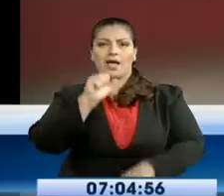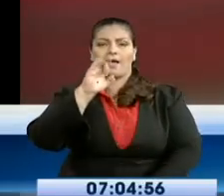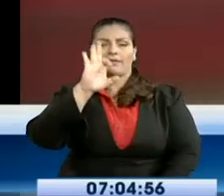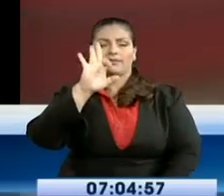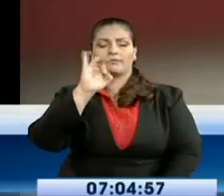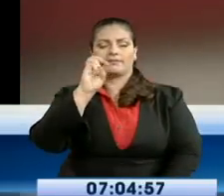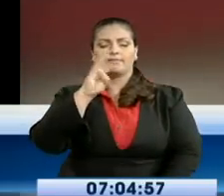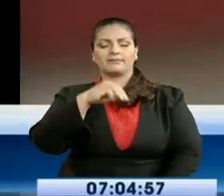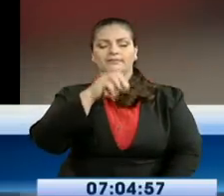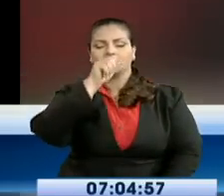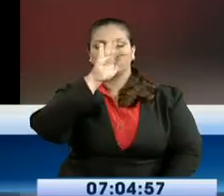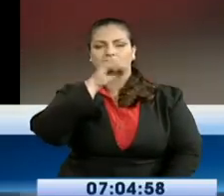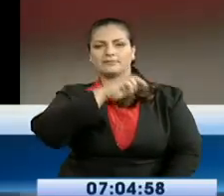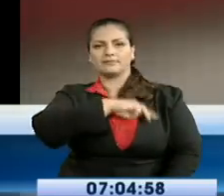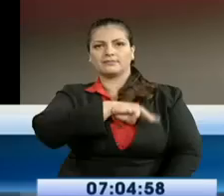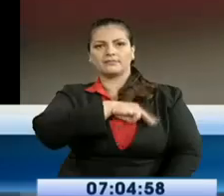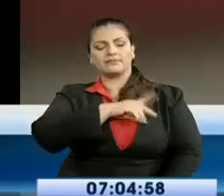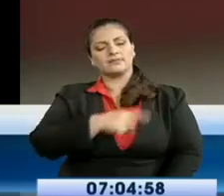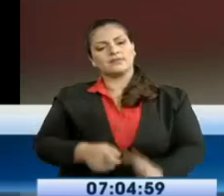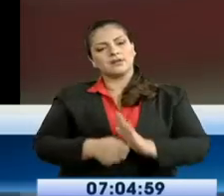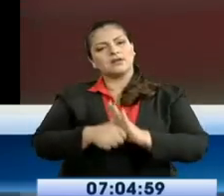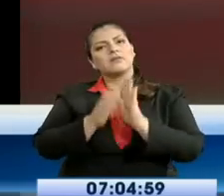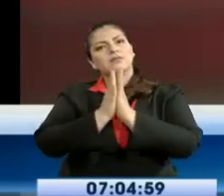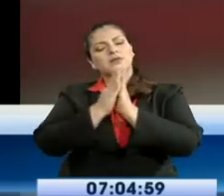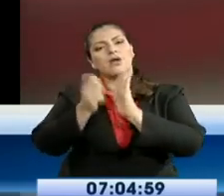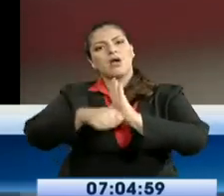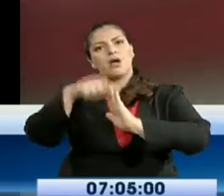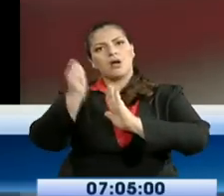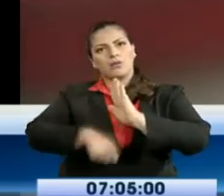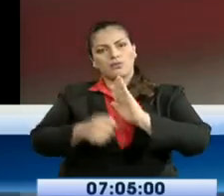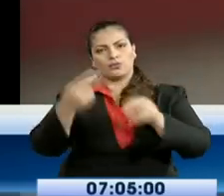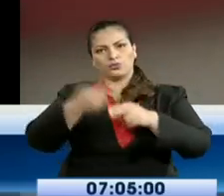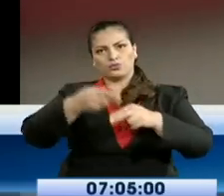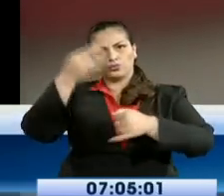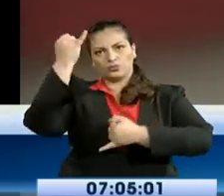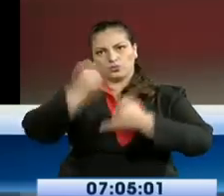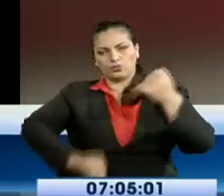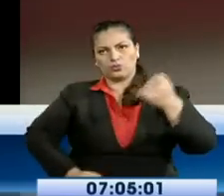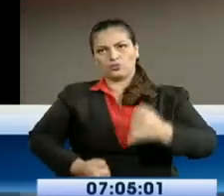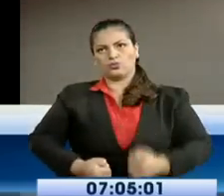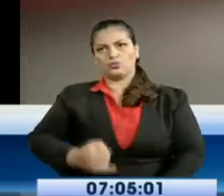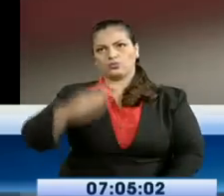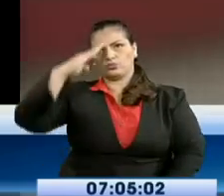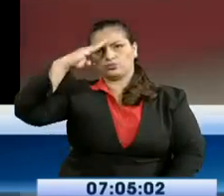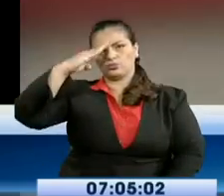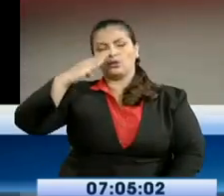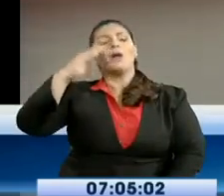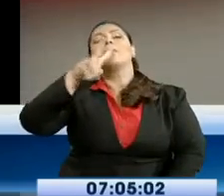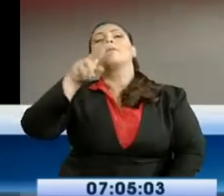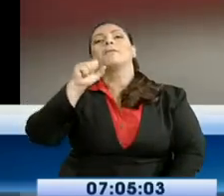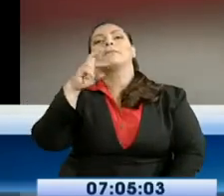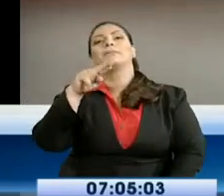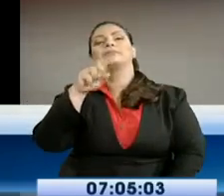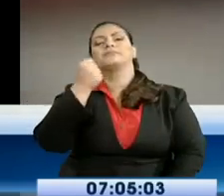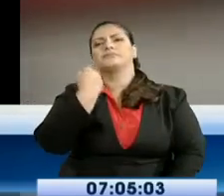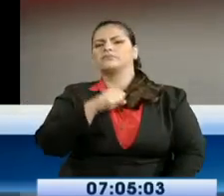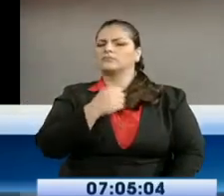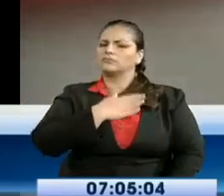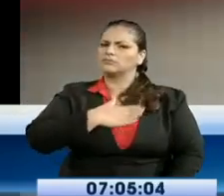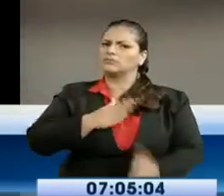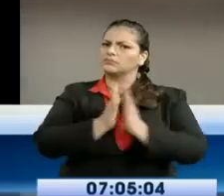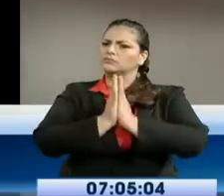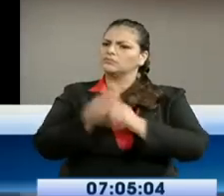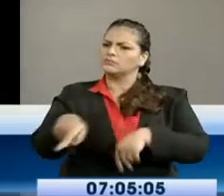abogado. Usted es abogado y usted sabe qué se puede hacer ahí. Del señor coronel Varas, que respalden a su elemento. Ellos están cumpliendo una labor